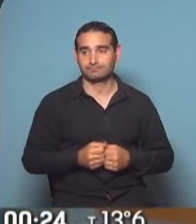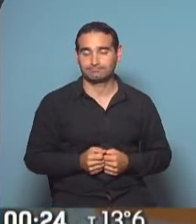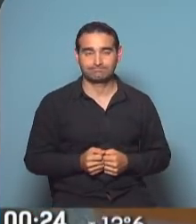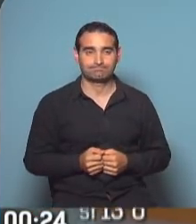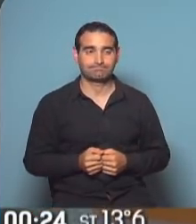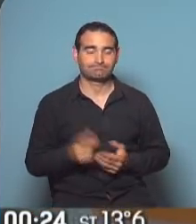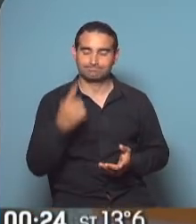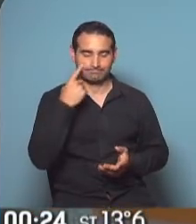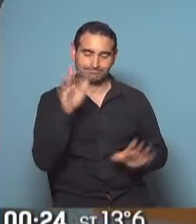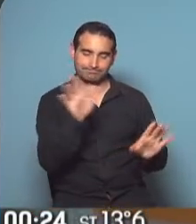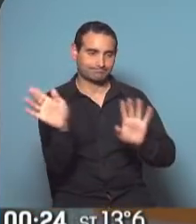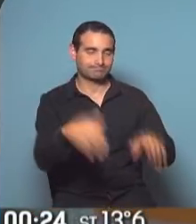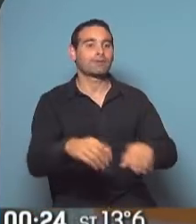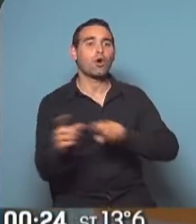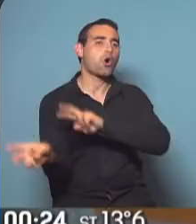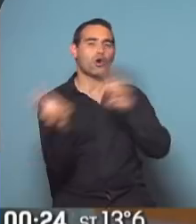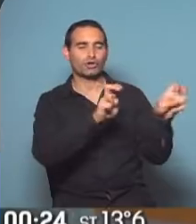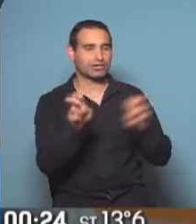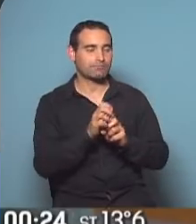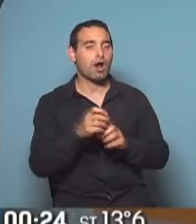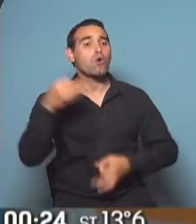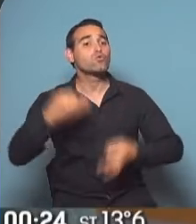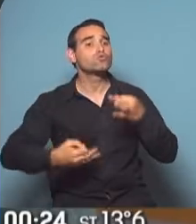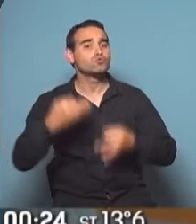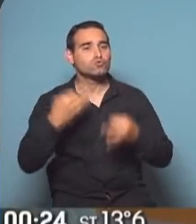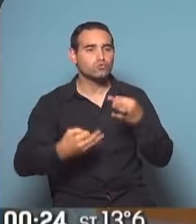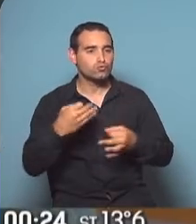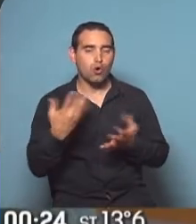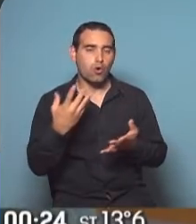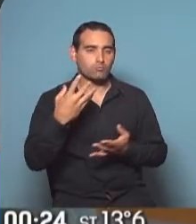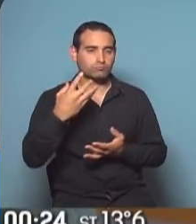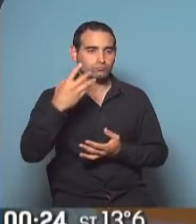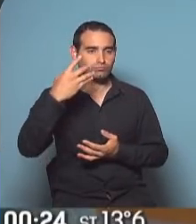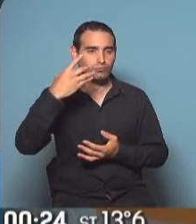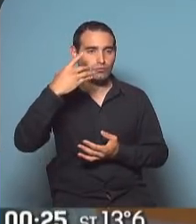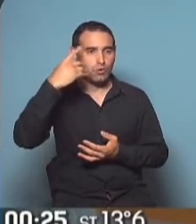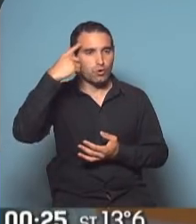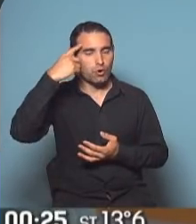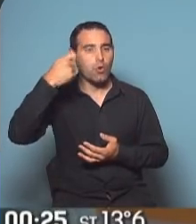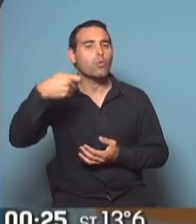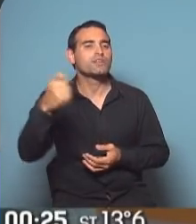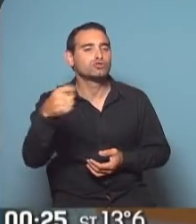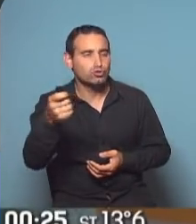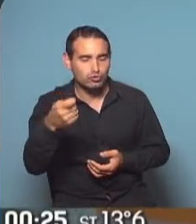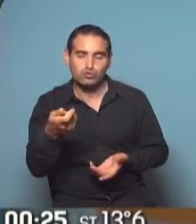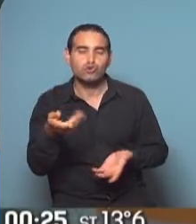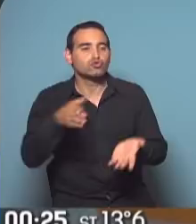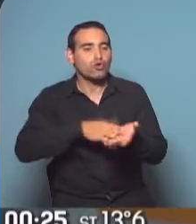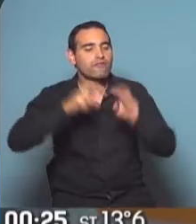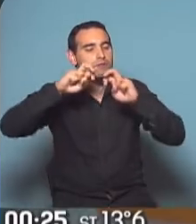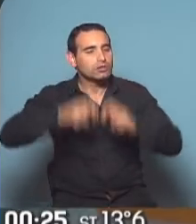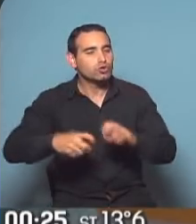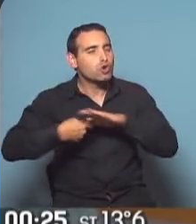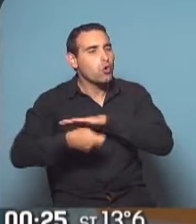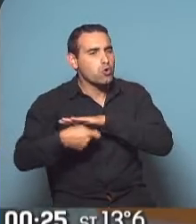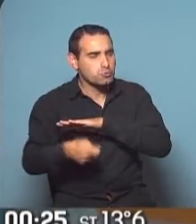pasamos a otro lugar la justicia o los juicios que hay en este momento las investigaciones sobre corrupción